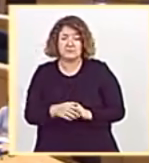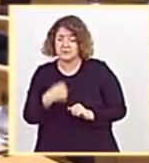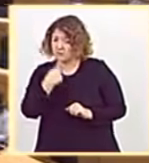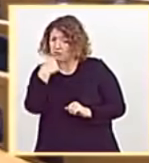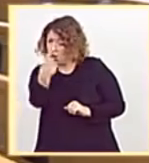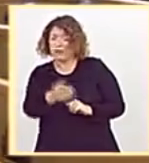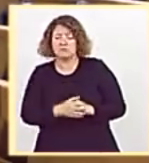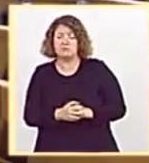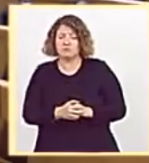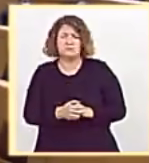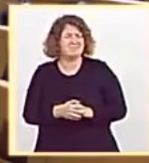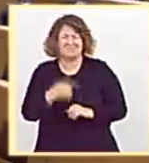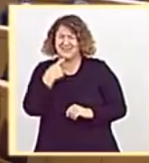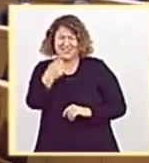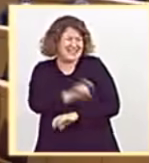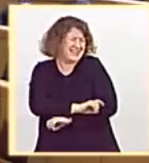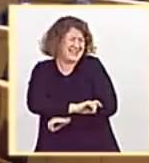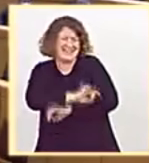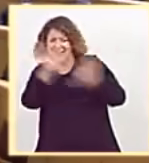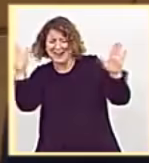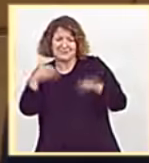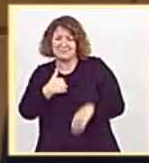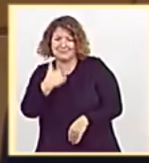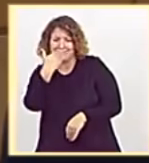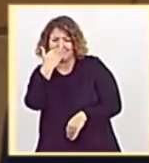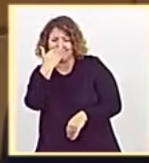se lo digo con esta claridad.